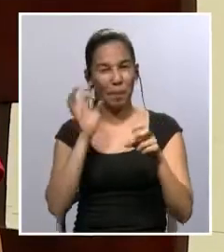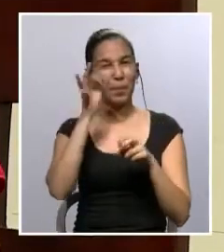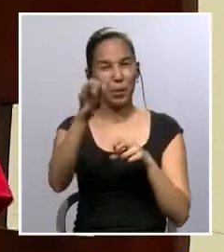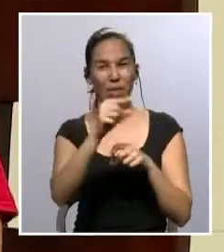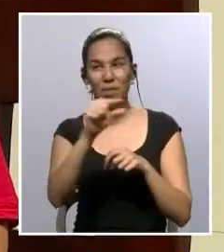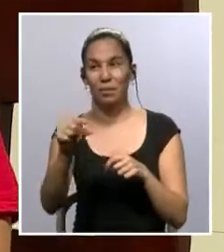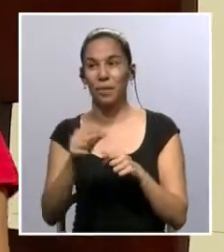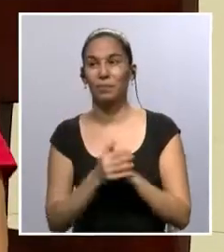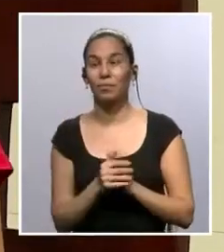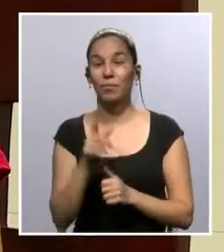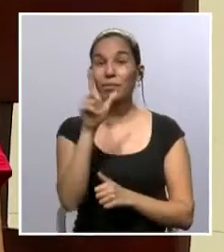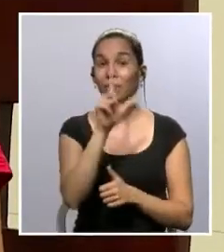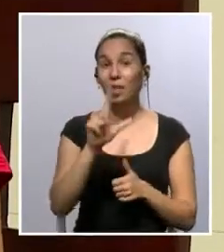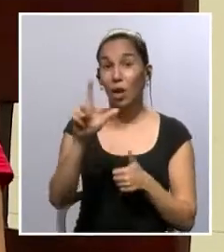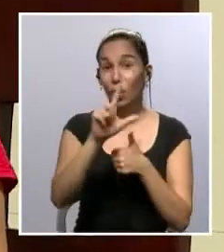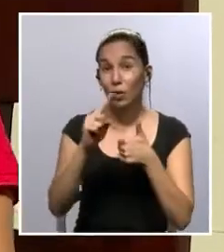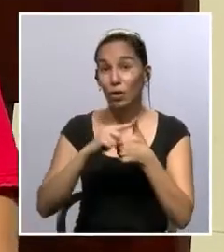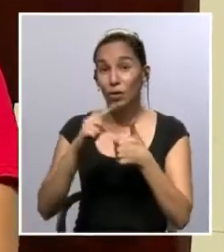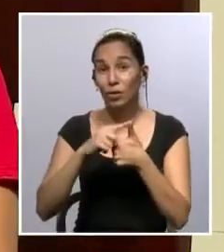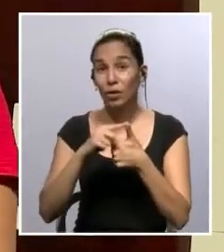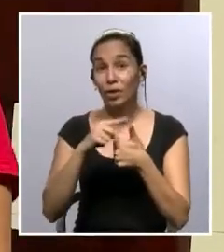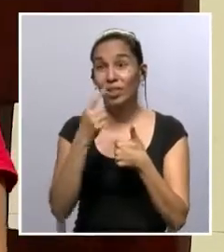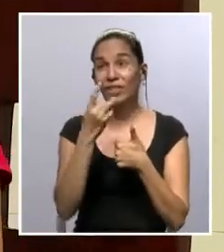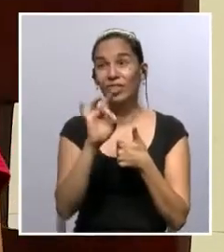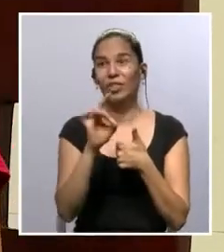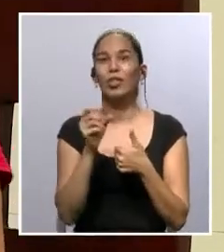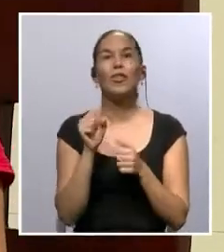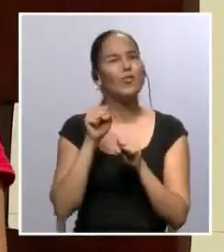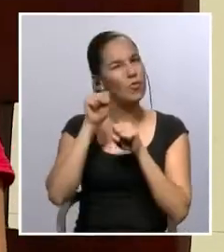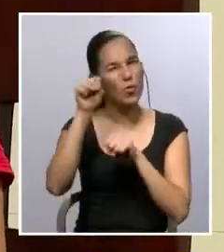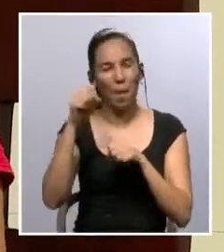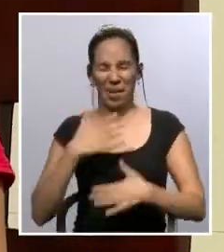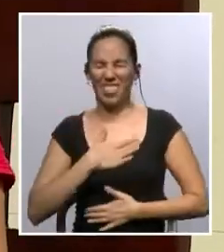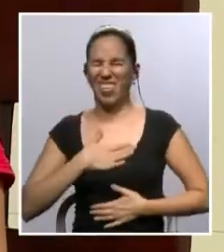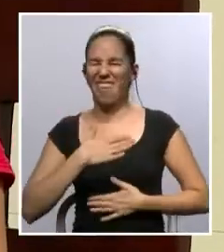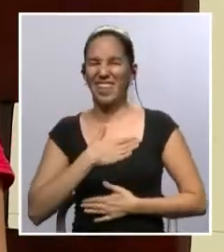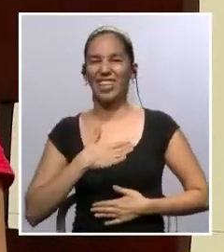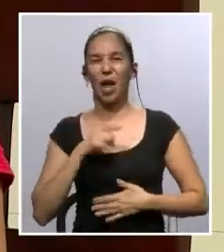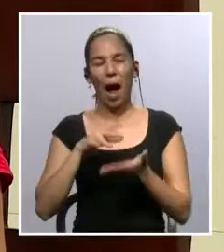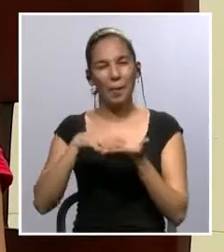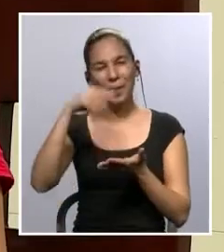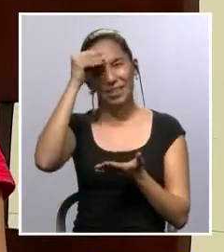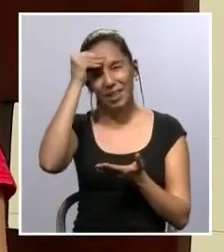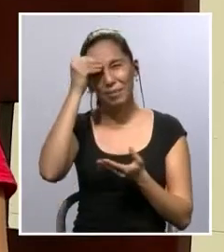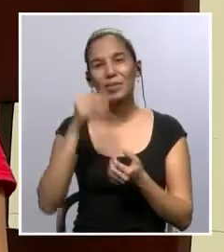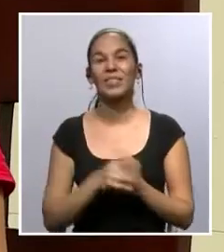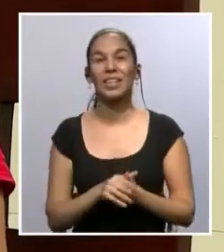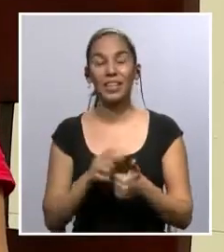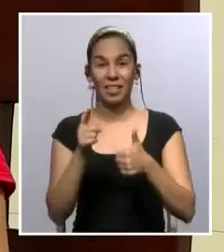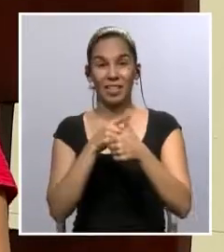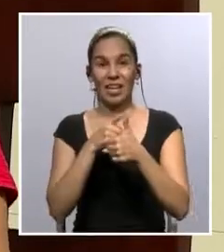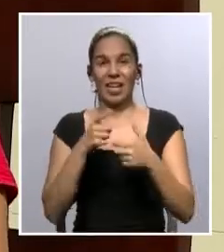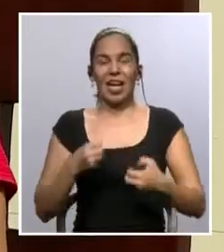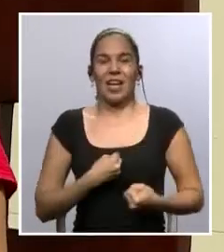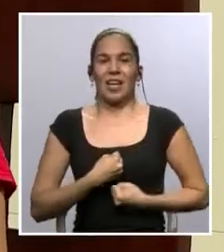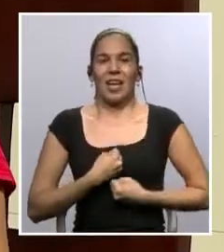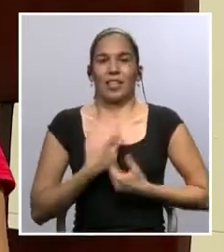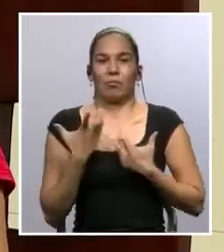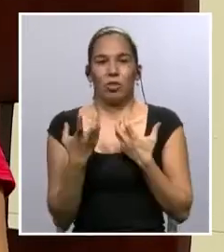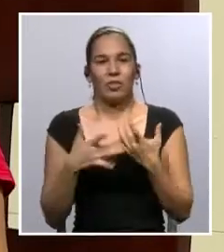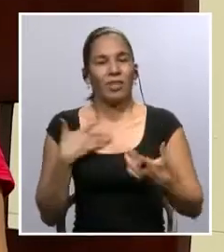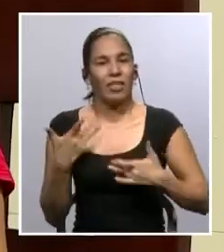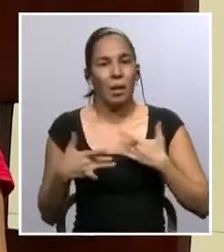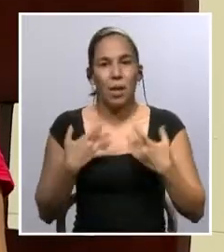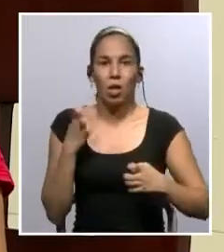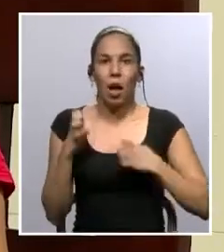semana. El super lunes dinámicos, 18, súper dinámicos super para divertido. Que sigamos haciendo y aprendiendo montones. Expresión de sentimientos y emociones